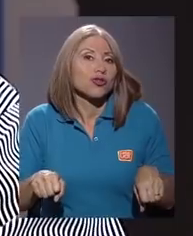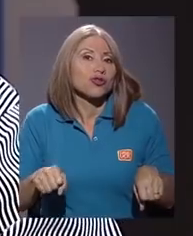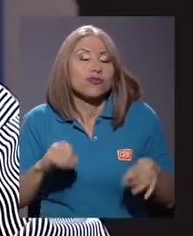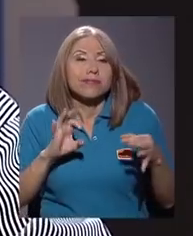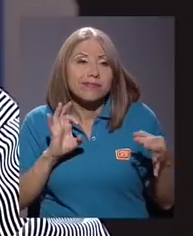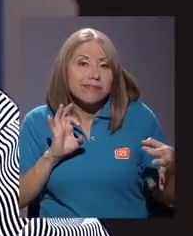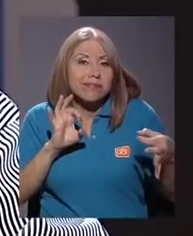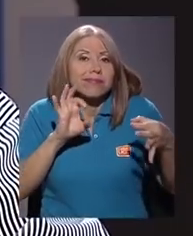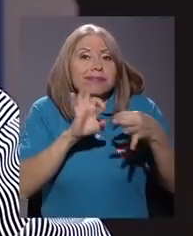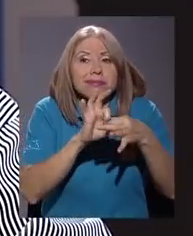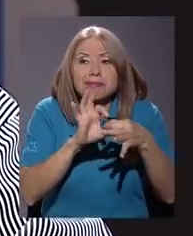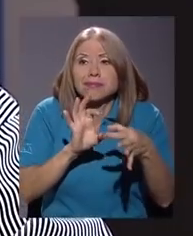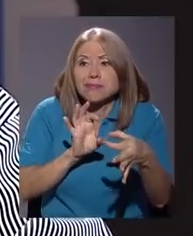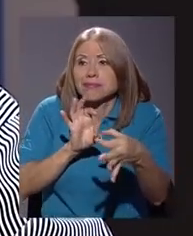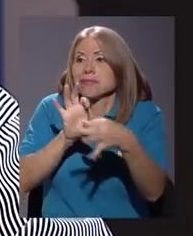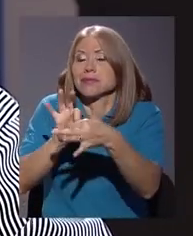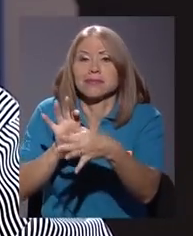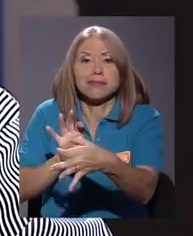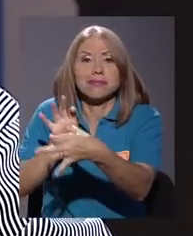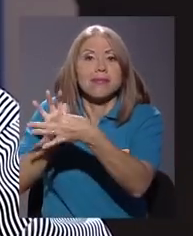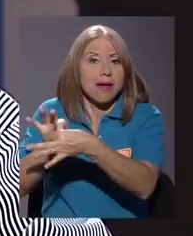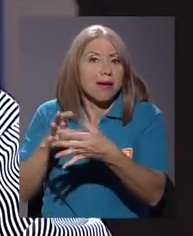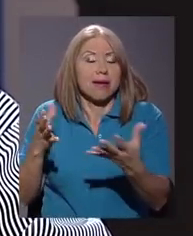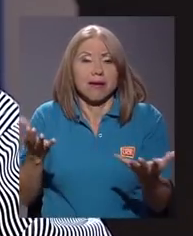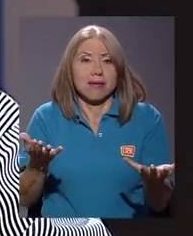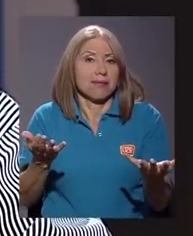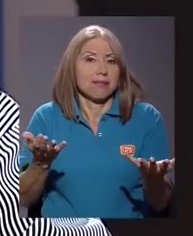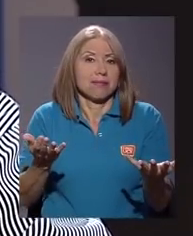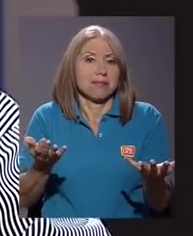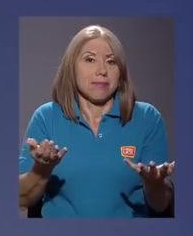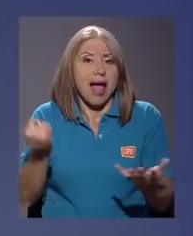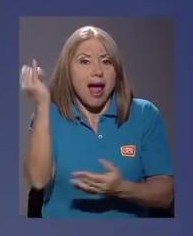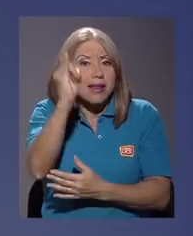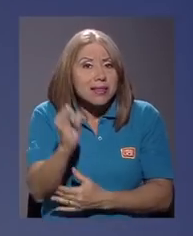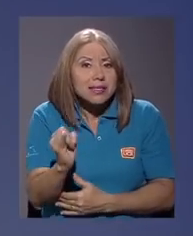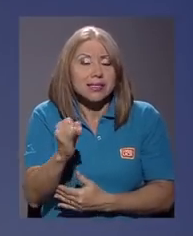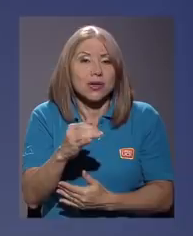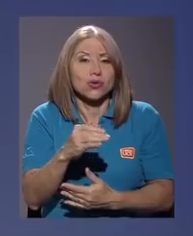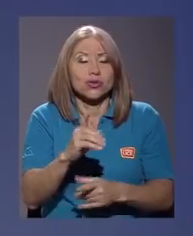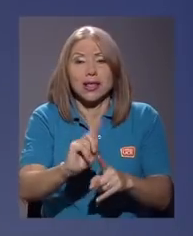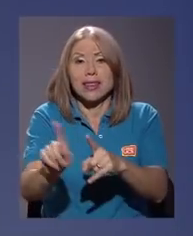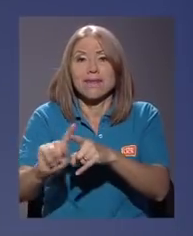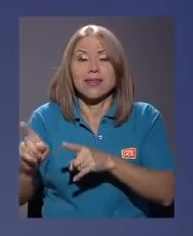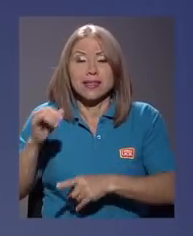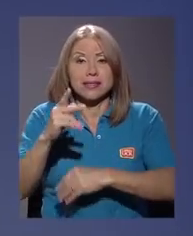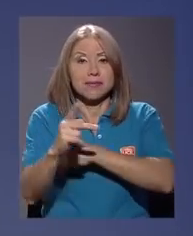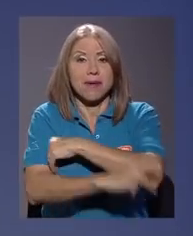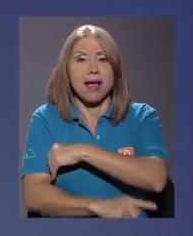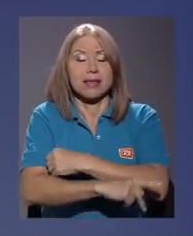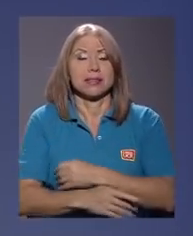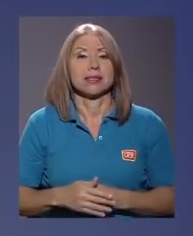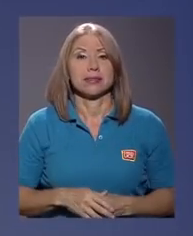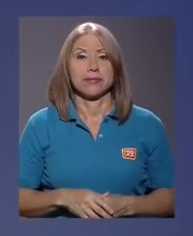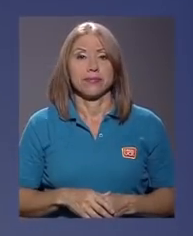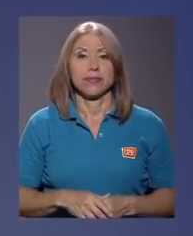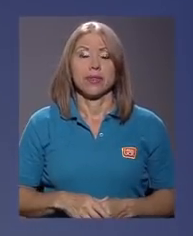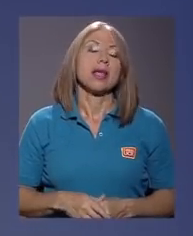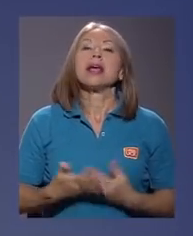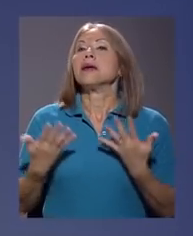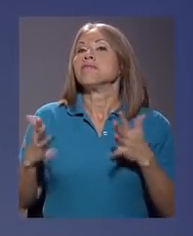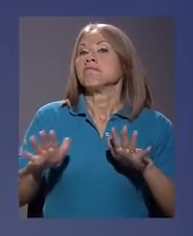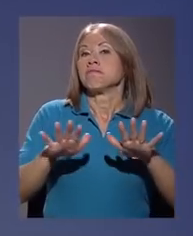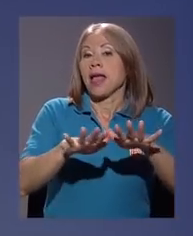incluso eh eh artísticos entre estos países Cómo sentís que ven la escena cultural y la escena